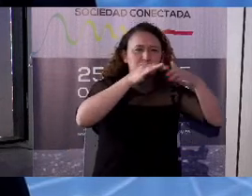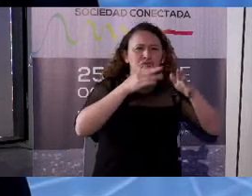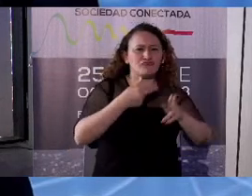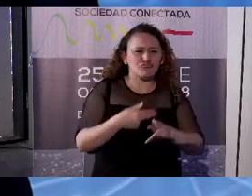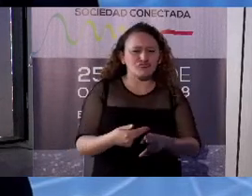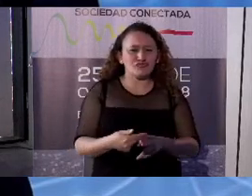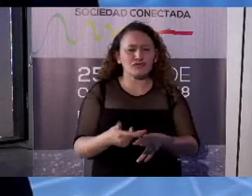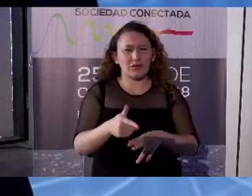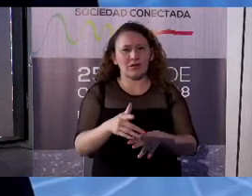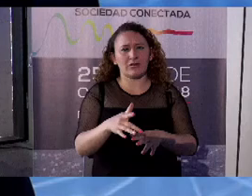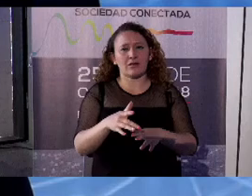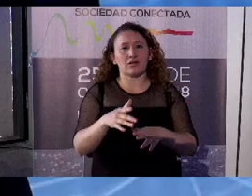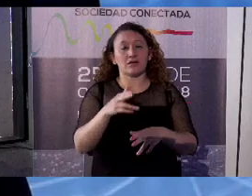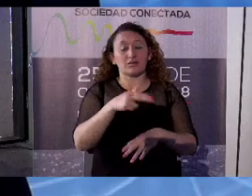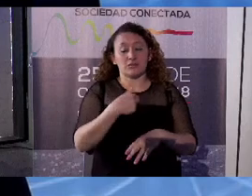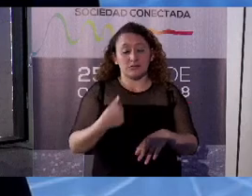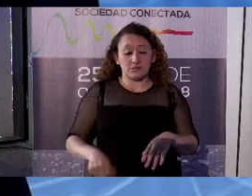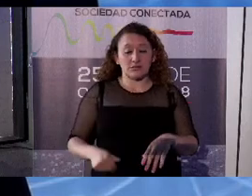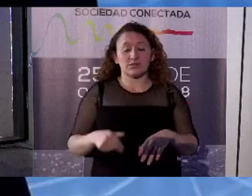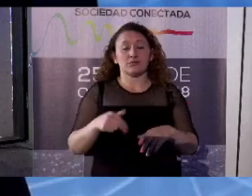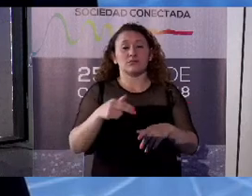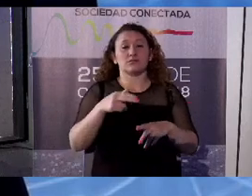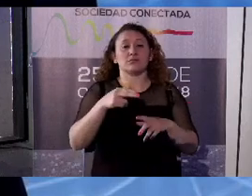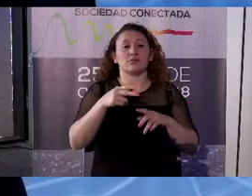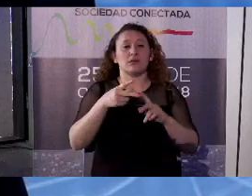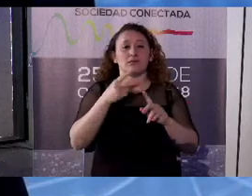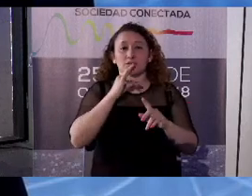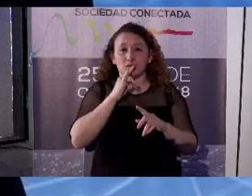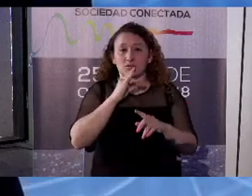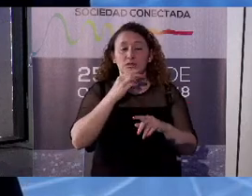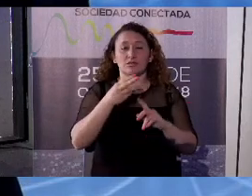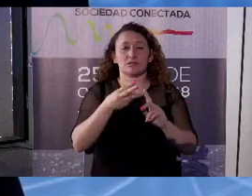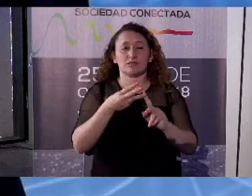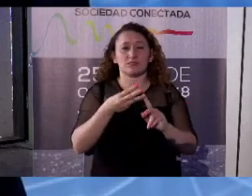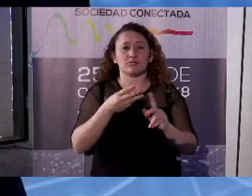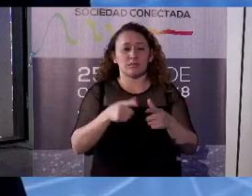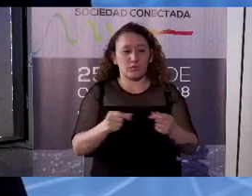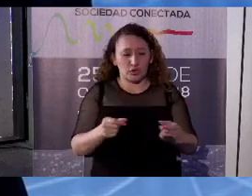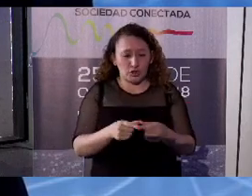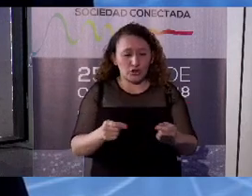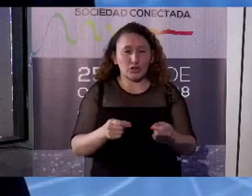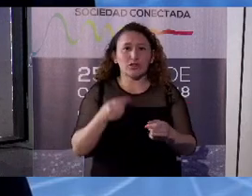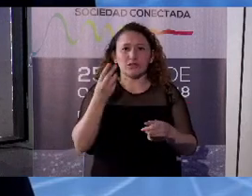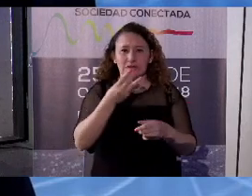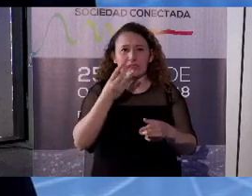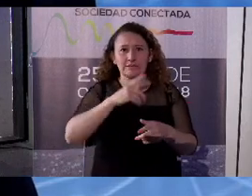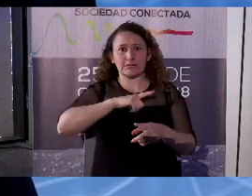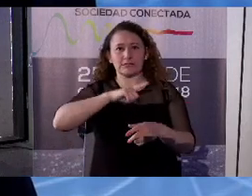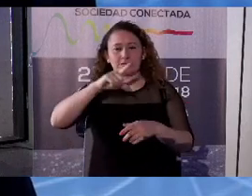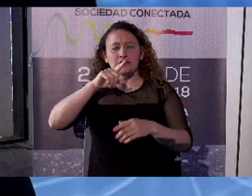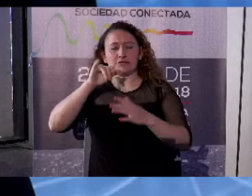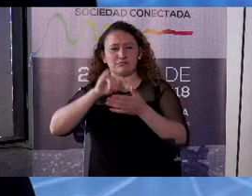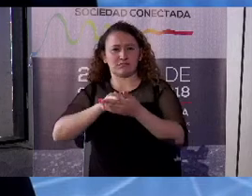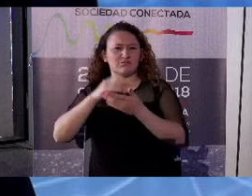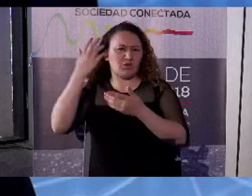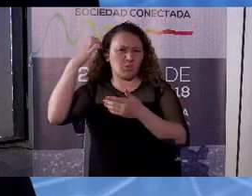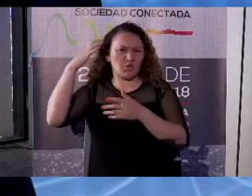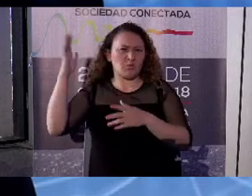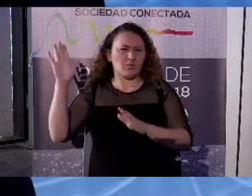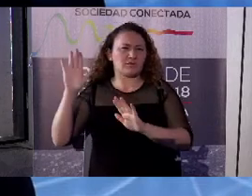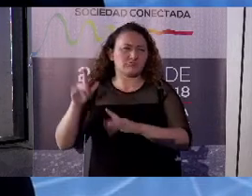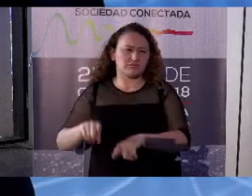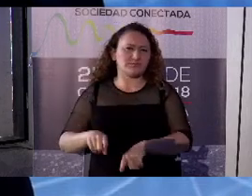plazo china Estados Unidos Japón son los que están liderando esta estas iniciativas junto con la con Europa